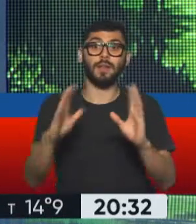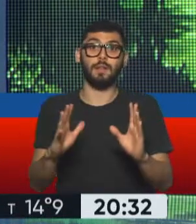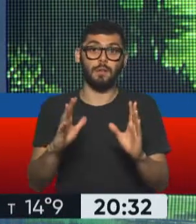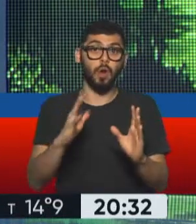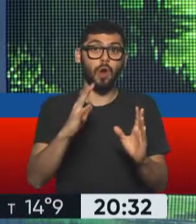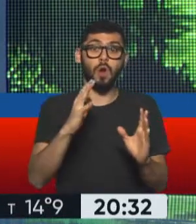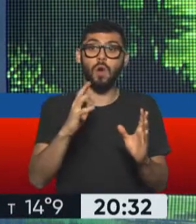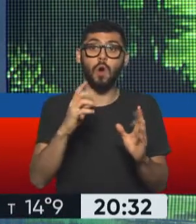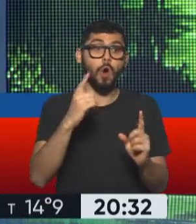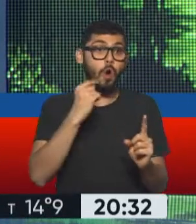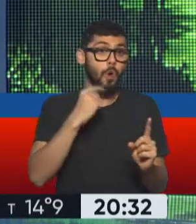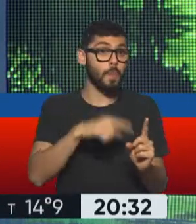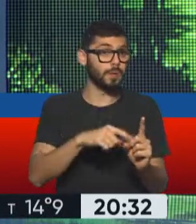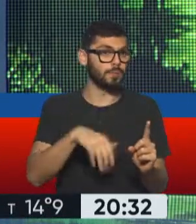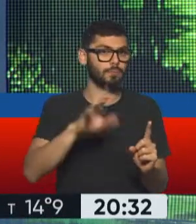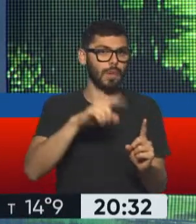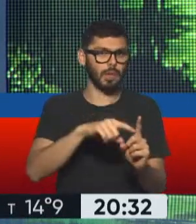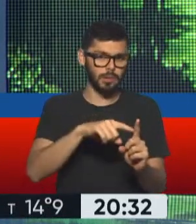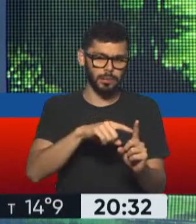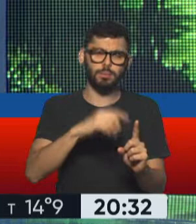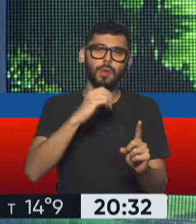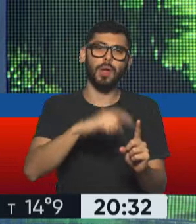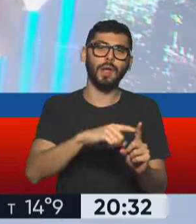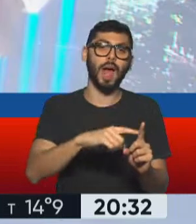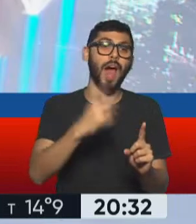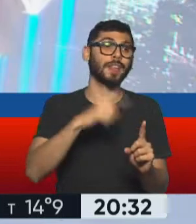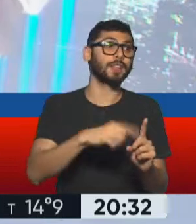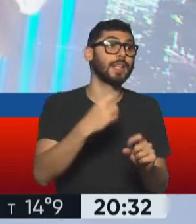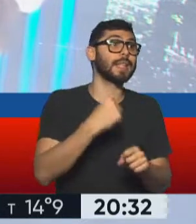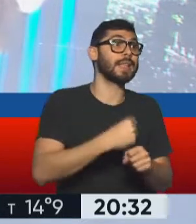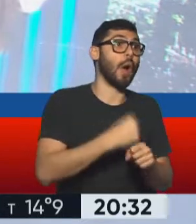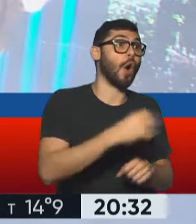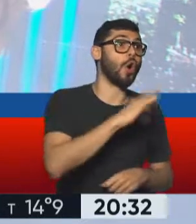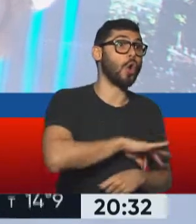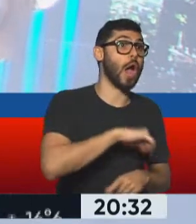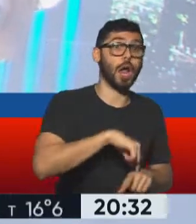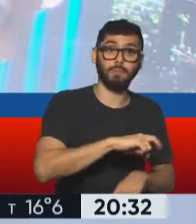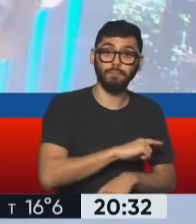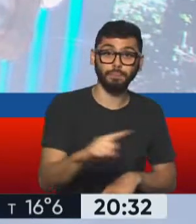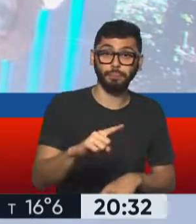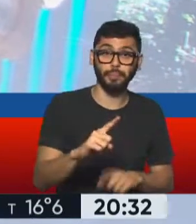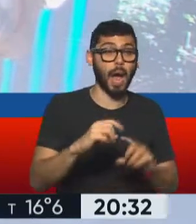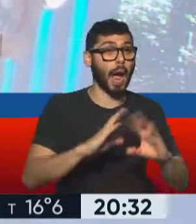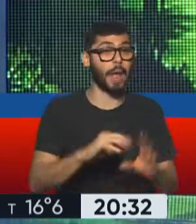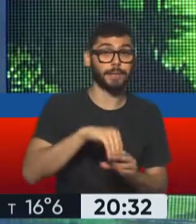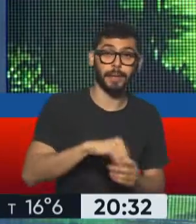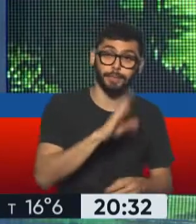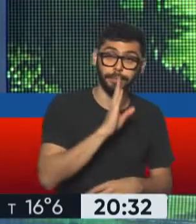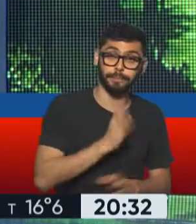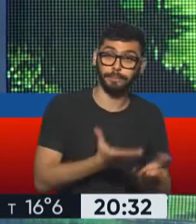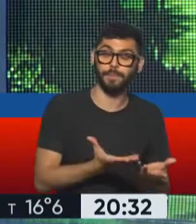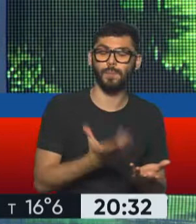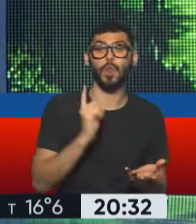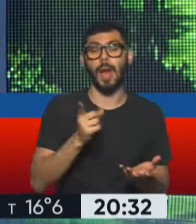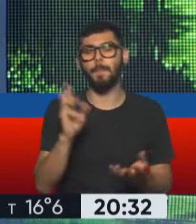que evidentemente eran quienes hacían el trabajo remunerado y de repente no podían hacerlo y estaban en la casa. Pero también impactó muchísimo en